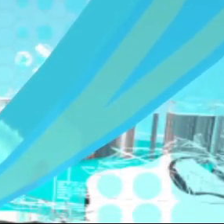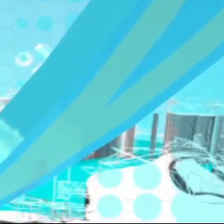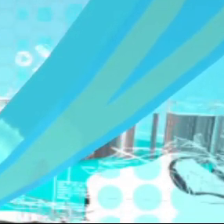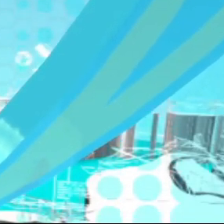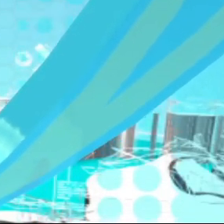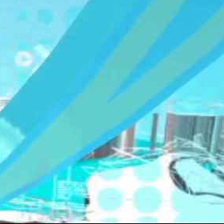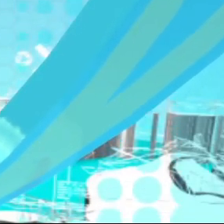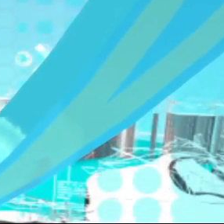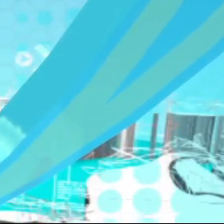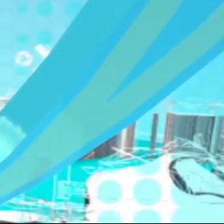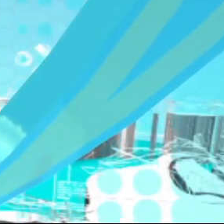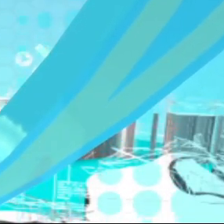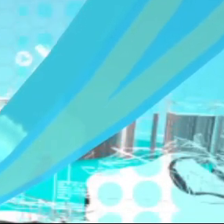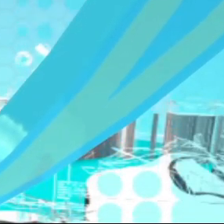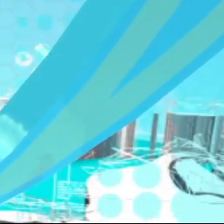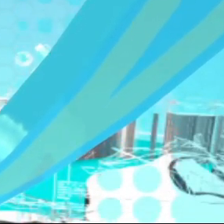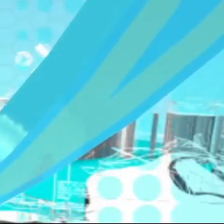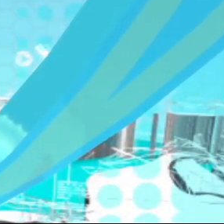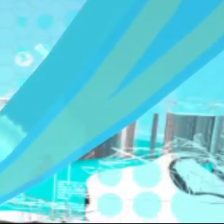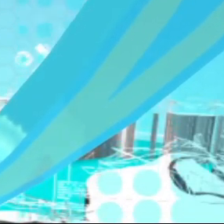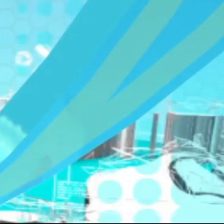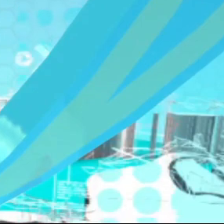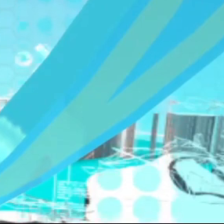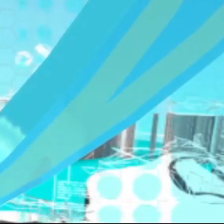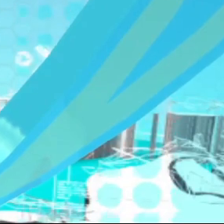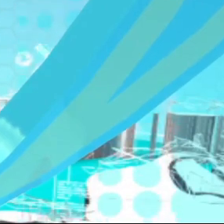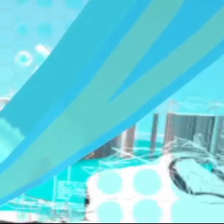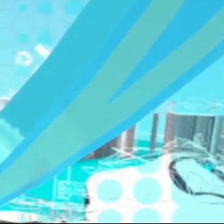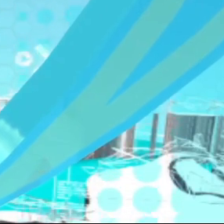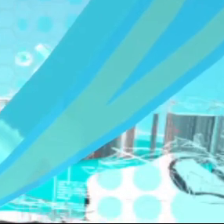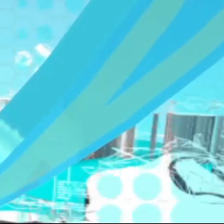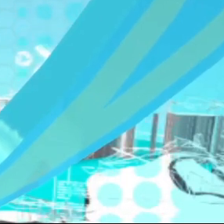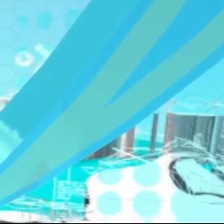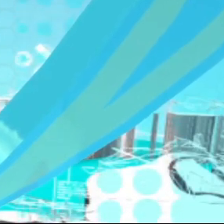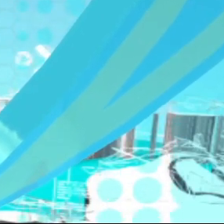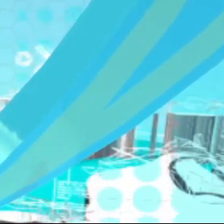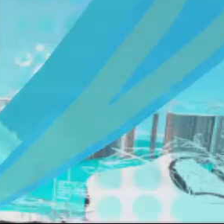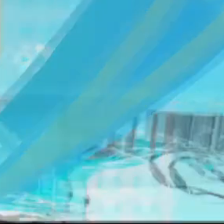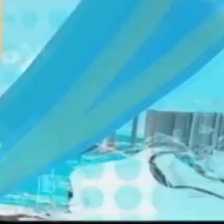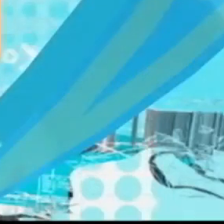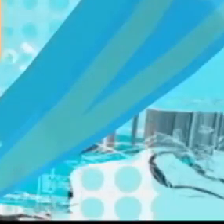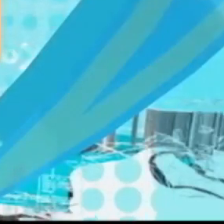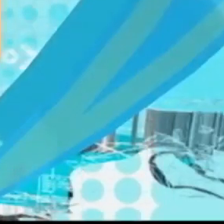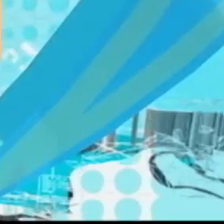en 609,46 y la venta en 614,68 colones.